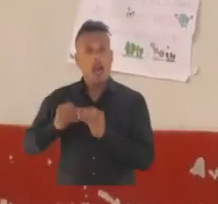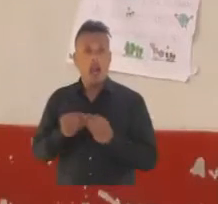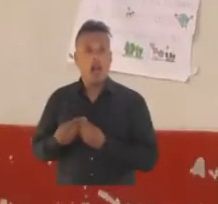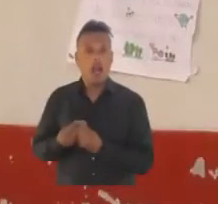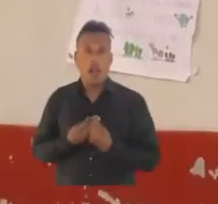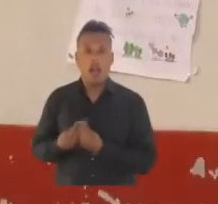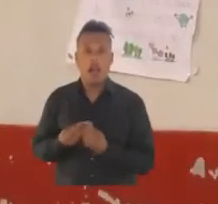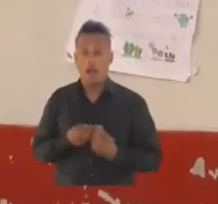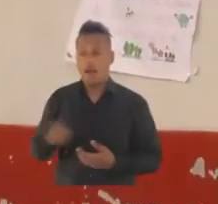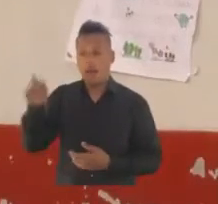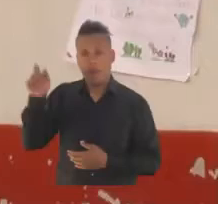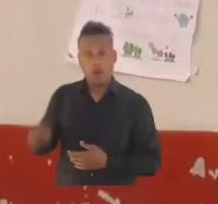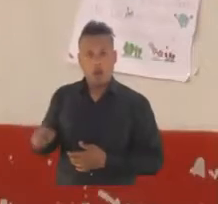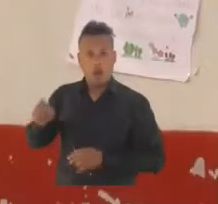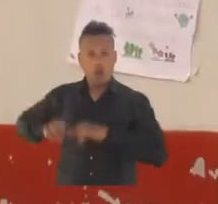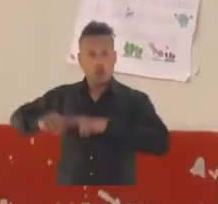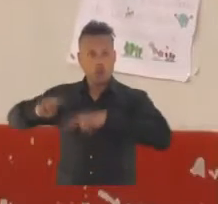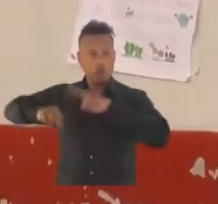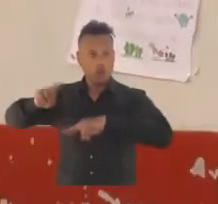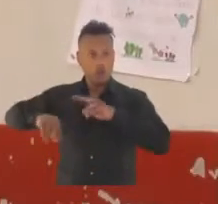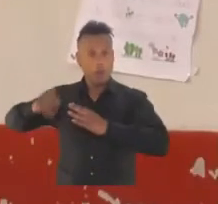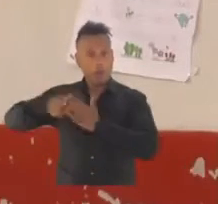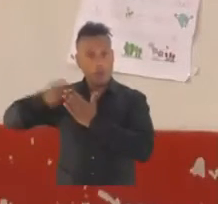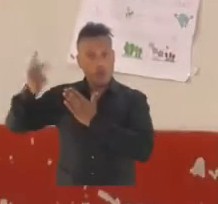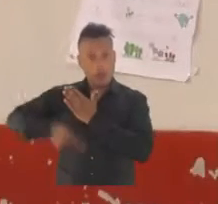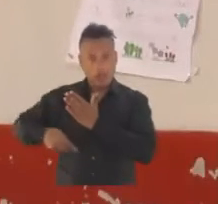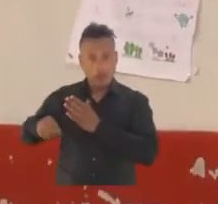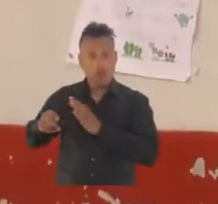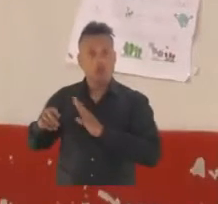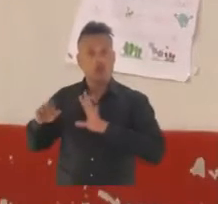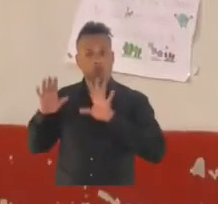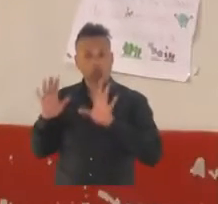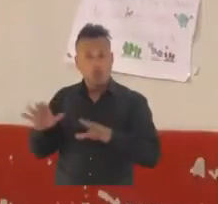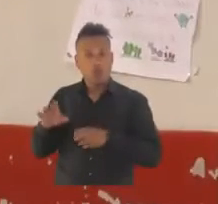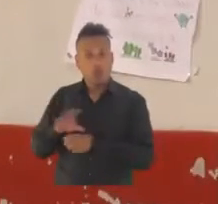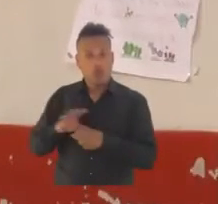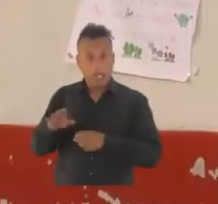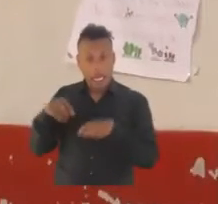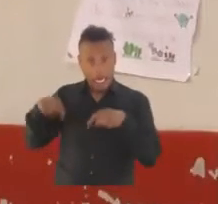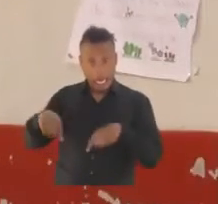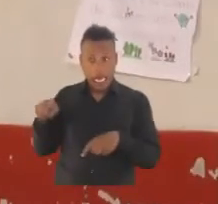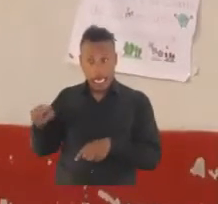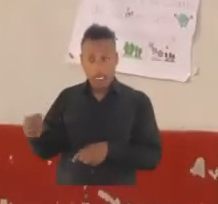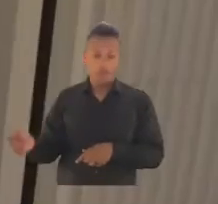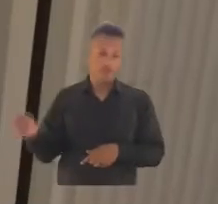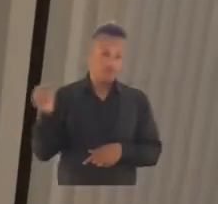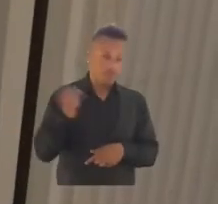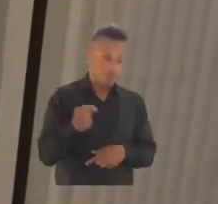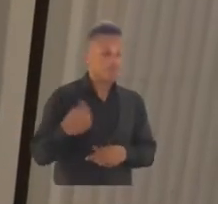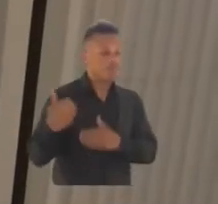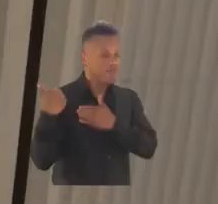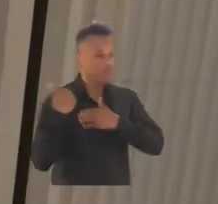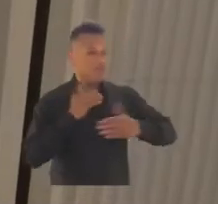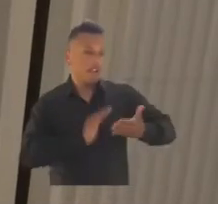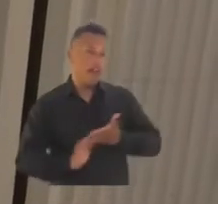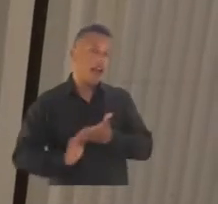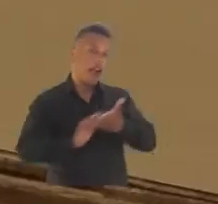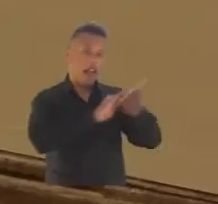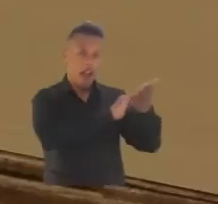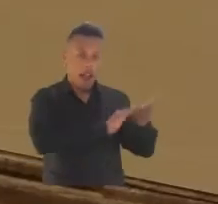un constructor que ha hecho proyectos urbanísticos en el municipio sea quien asuma pues todas